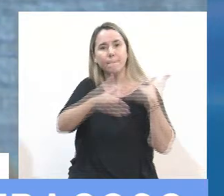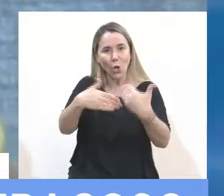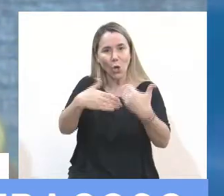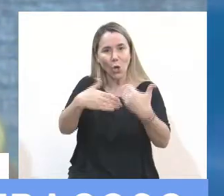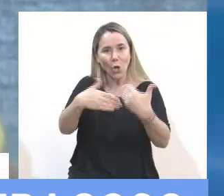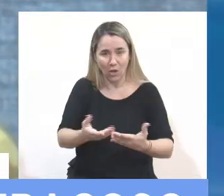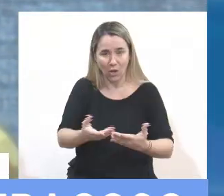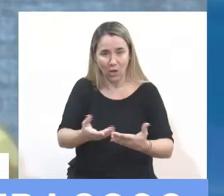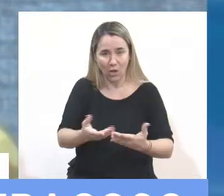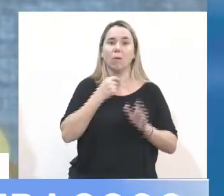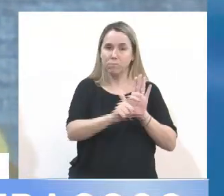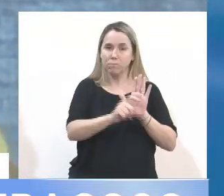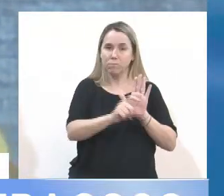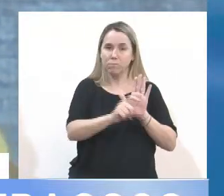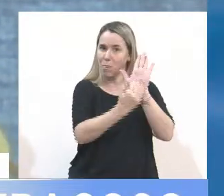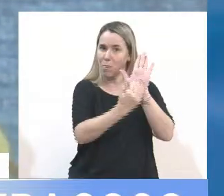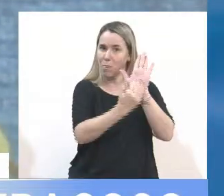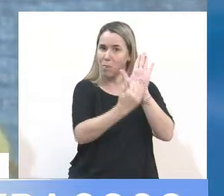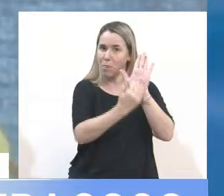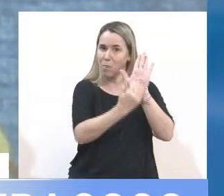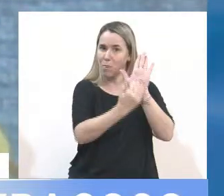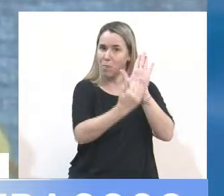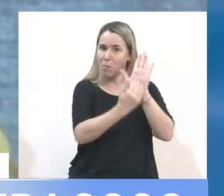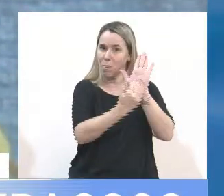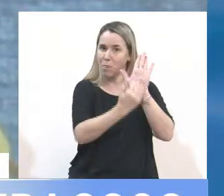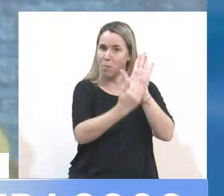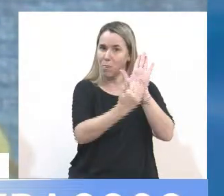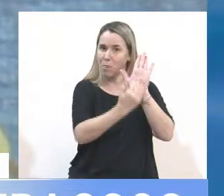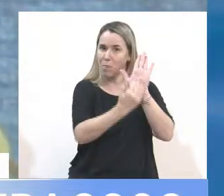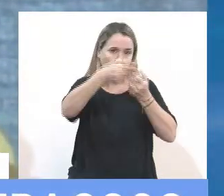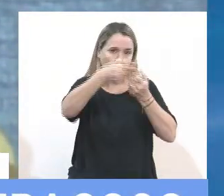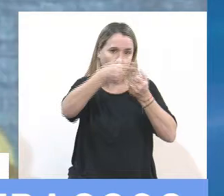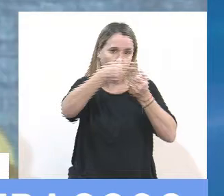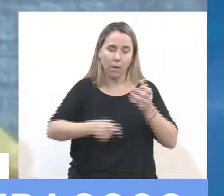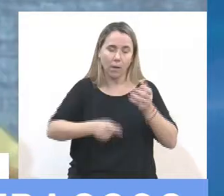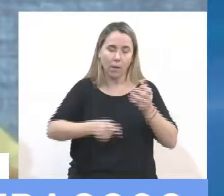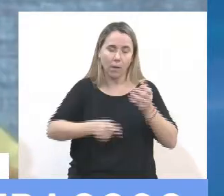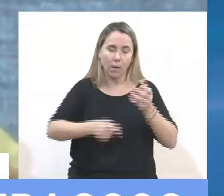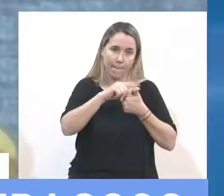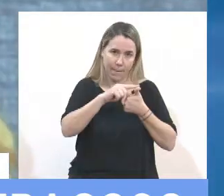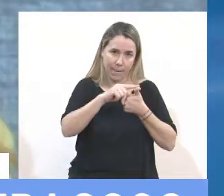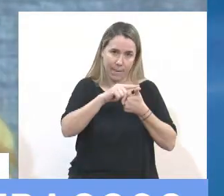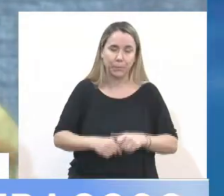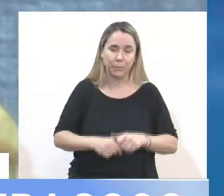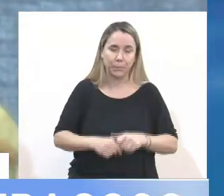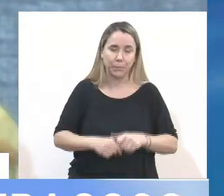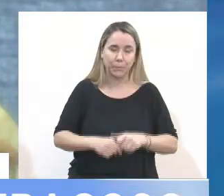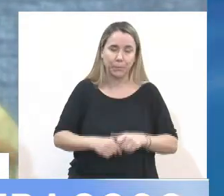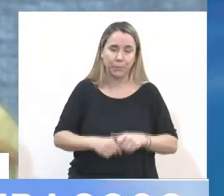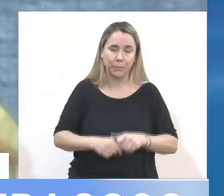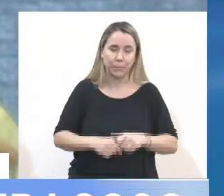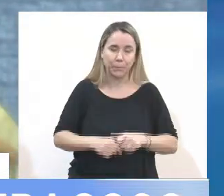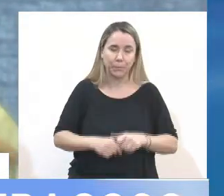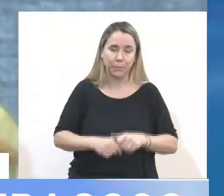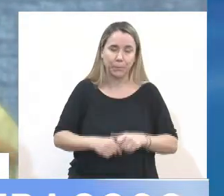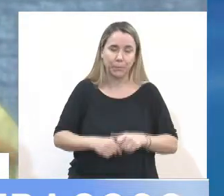que quiero destacar positivamente algunas cuestiones. Primero, el interés